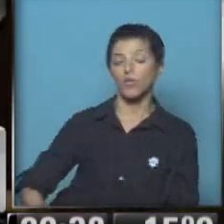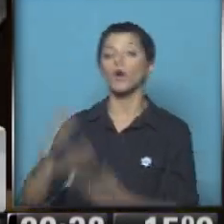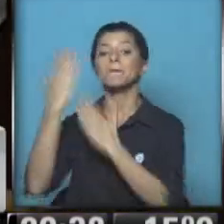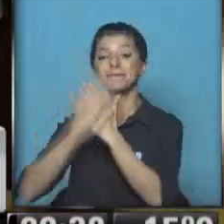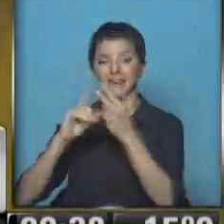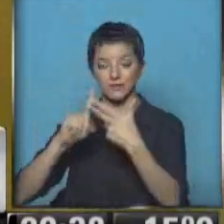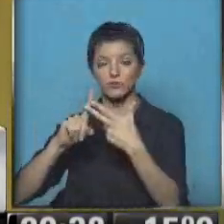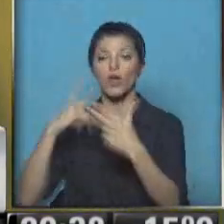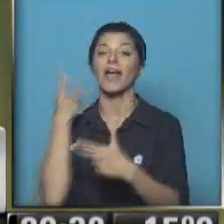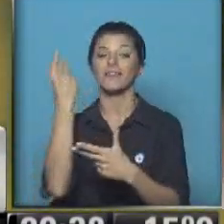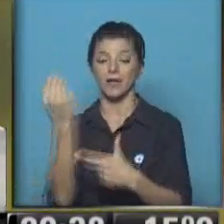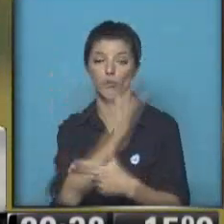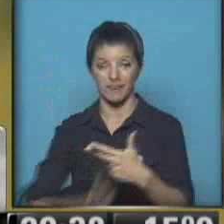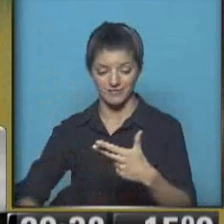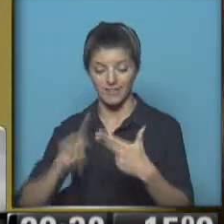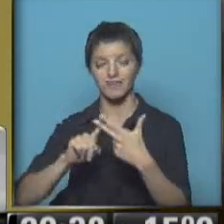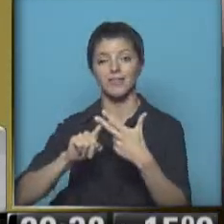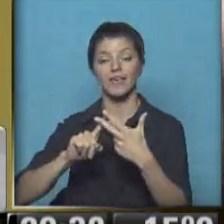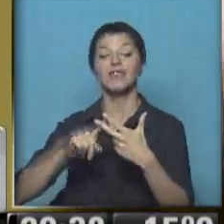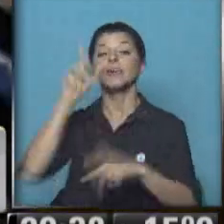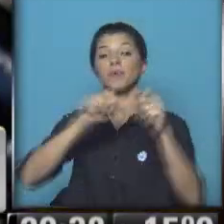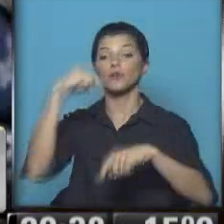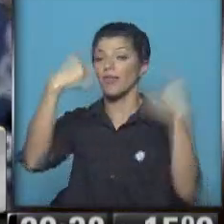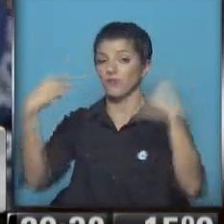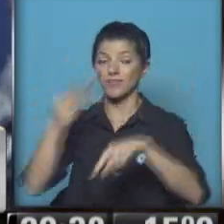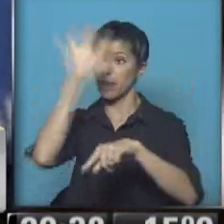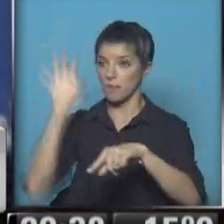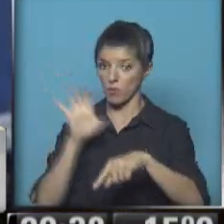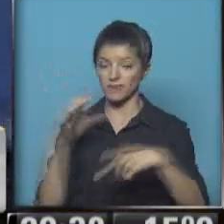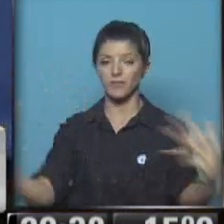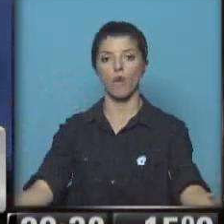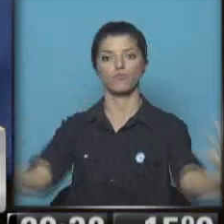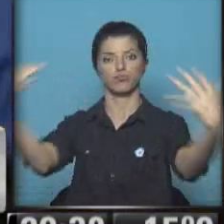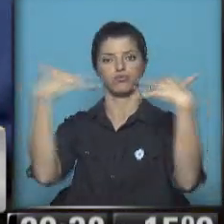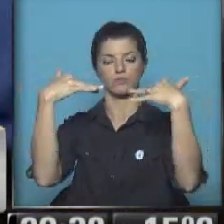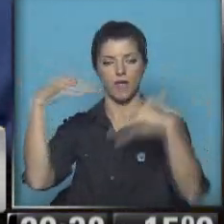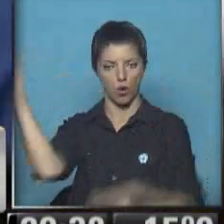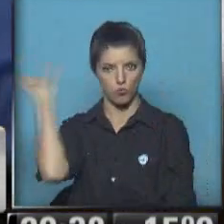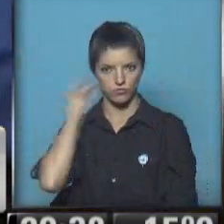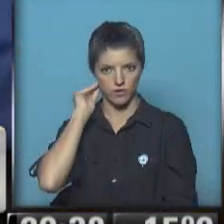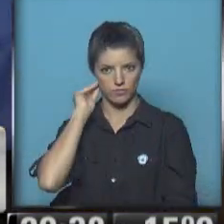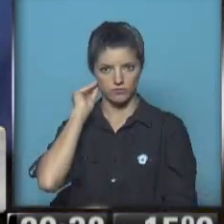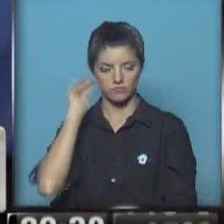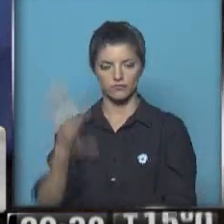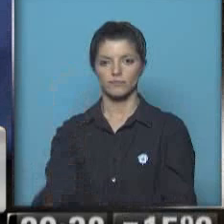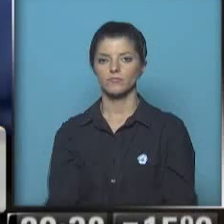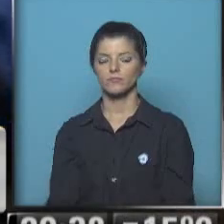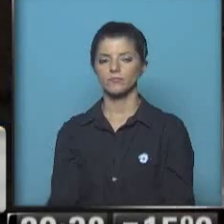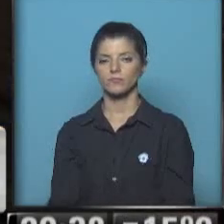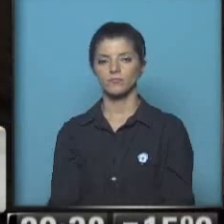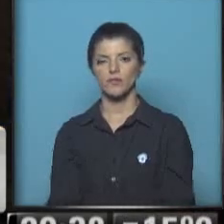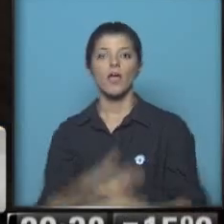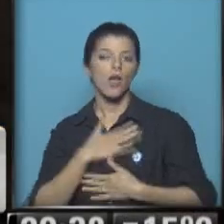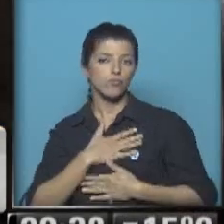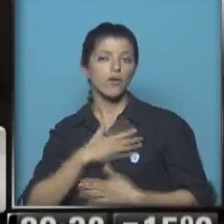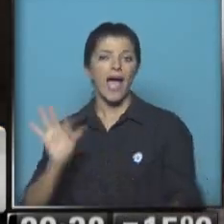candidato presidencial y la gente de todo el país vino a escuchar a la presidenta. La alegría de haber vivido los años